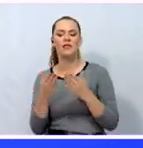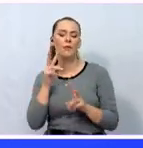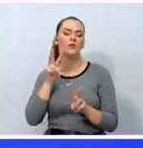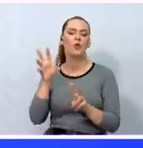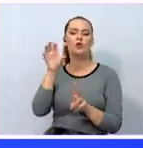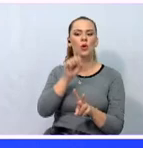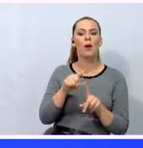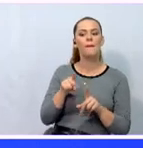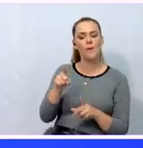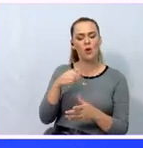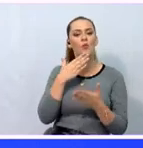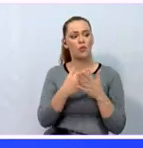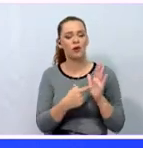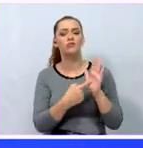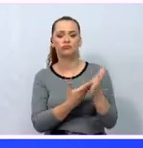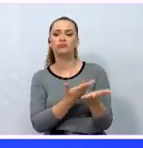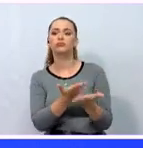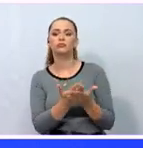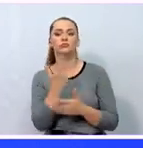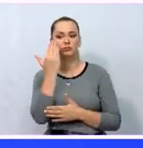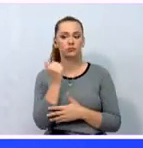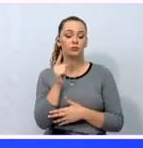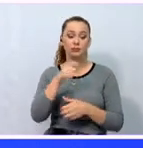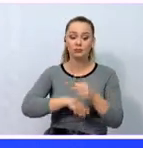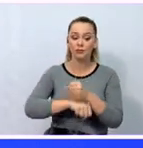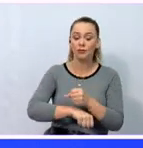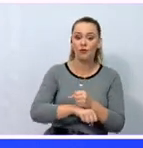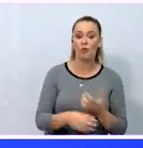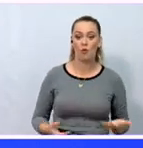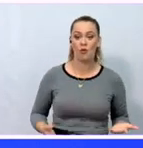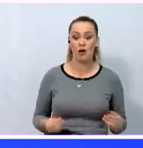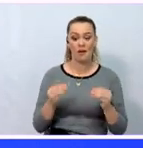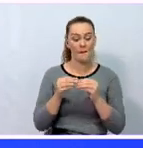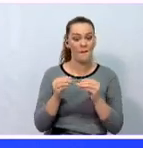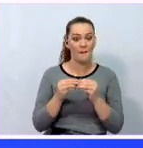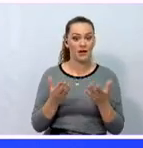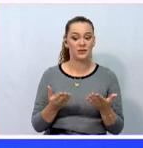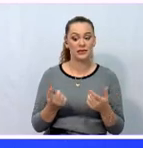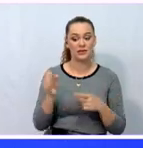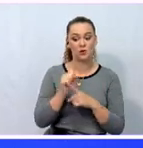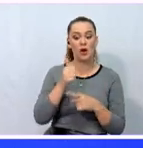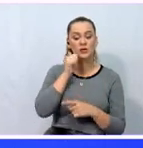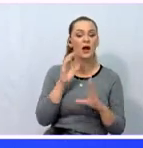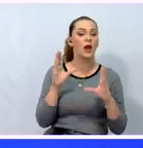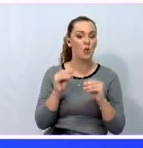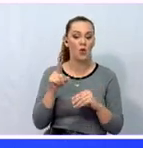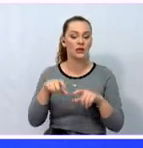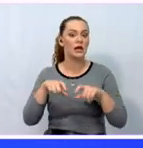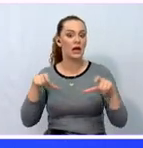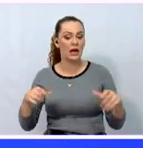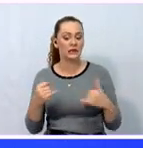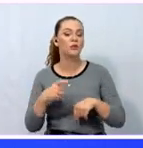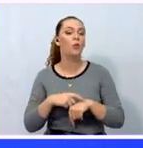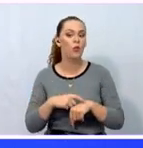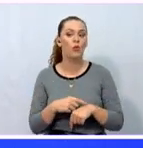un poco más desapercibido pero está buenísimo que lo traigas a colación porque en un partido de fútbol y más en las condiciones como las que se dieron anoche en esa cancha en